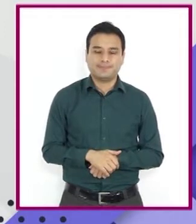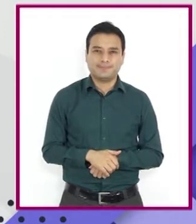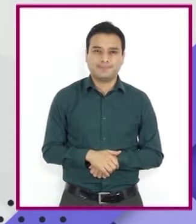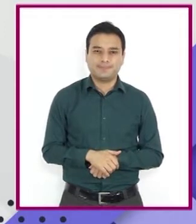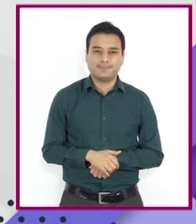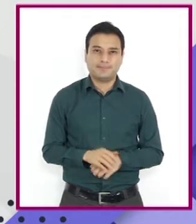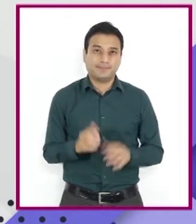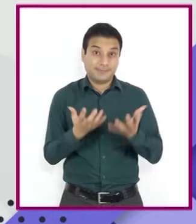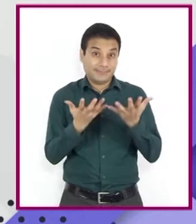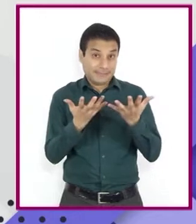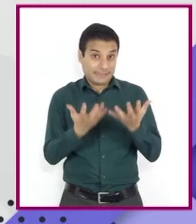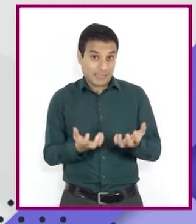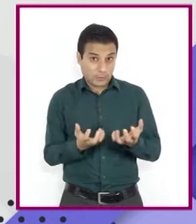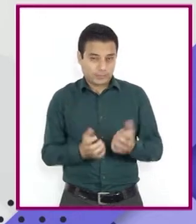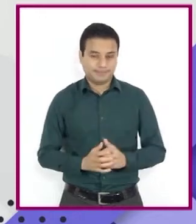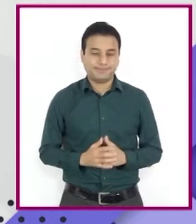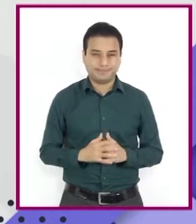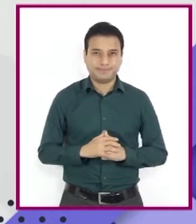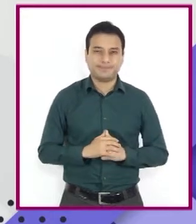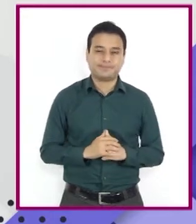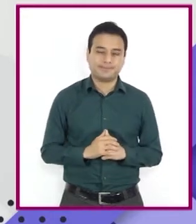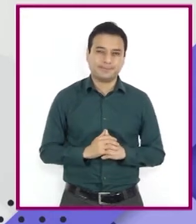secado.